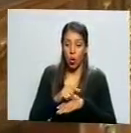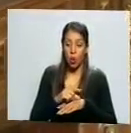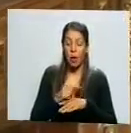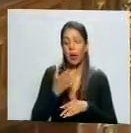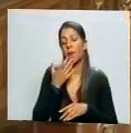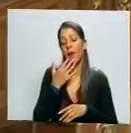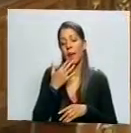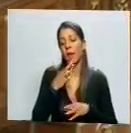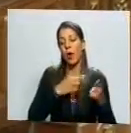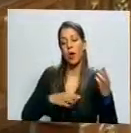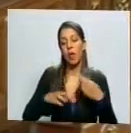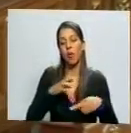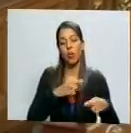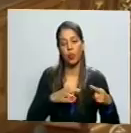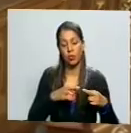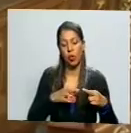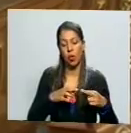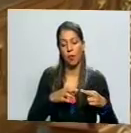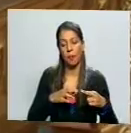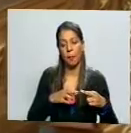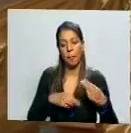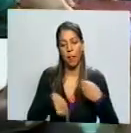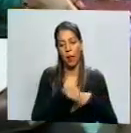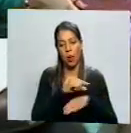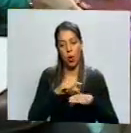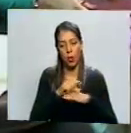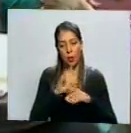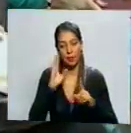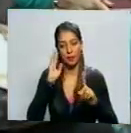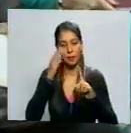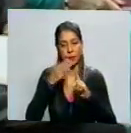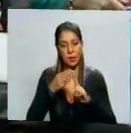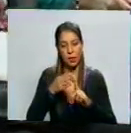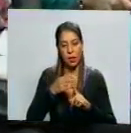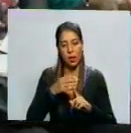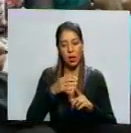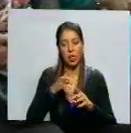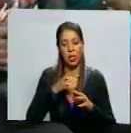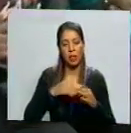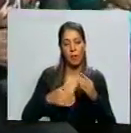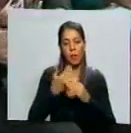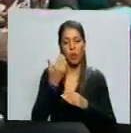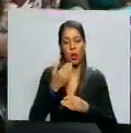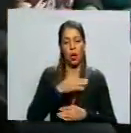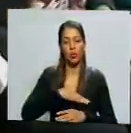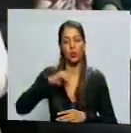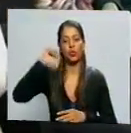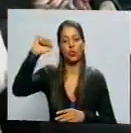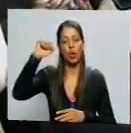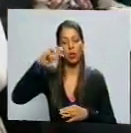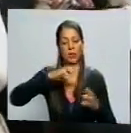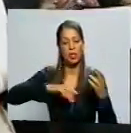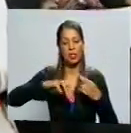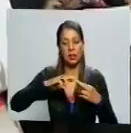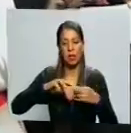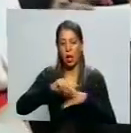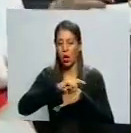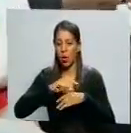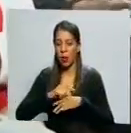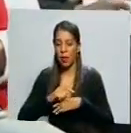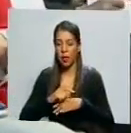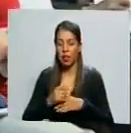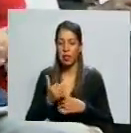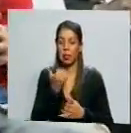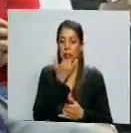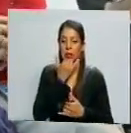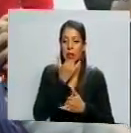un Estado revolucionario, un Estado que va hacia la construcción de un modelo revolucionario y que queda mal, y que queda como el